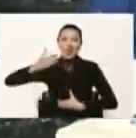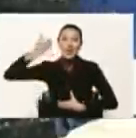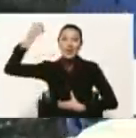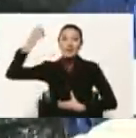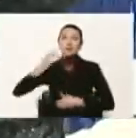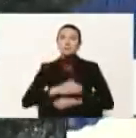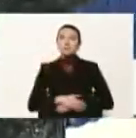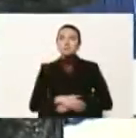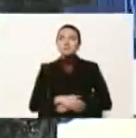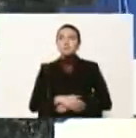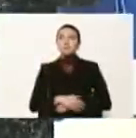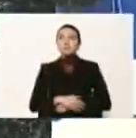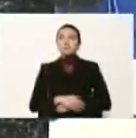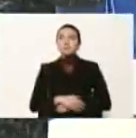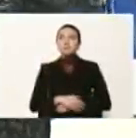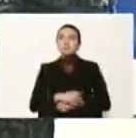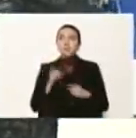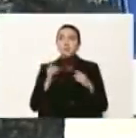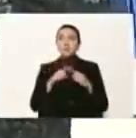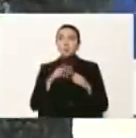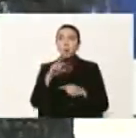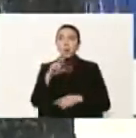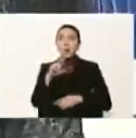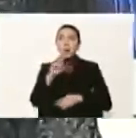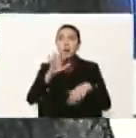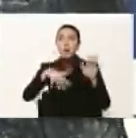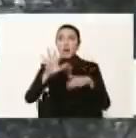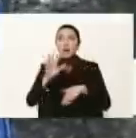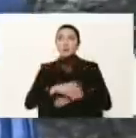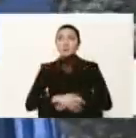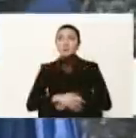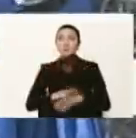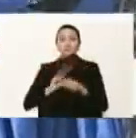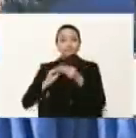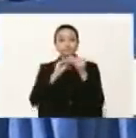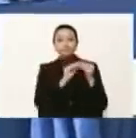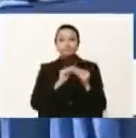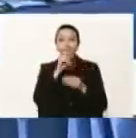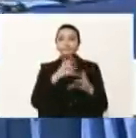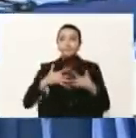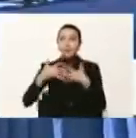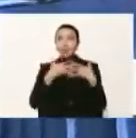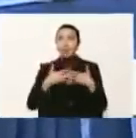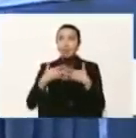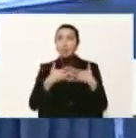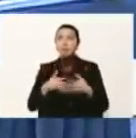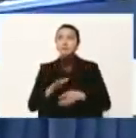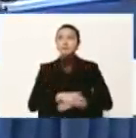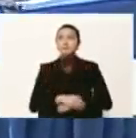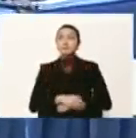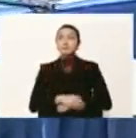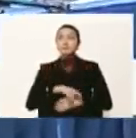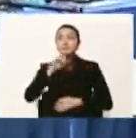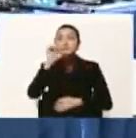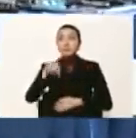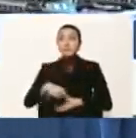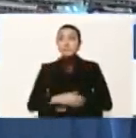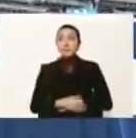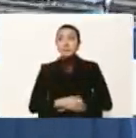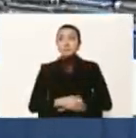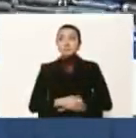las armas R-15, que son de fabricación americana. También quiero significar que estas